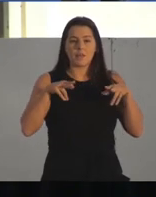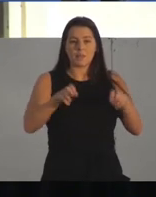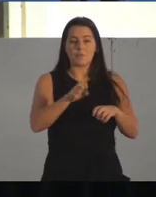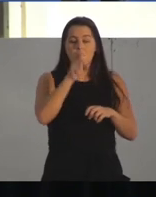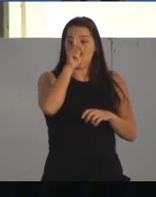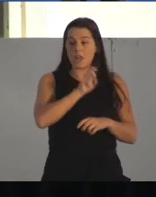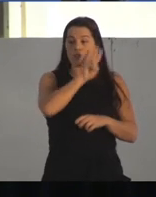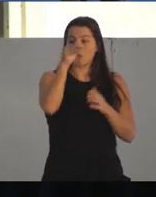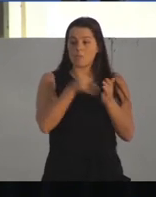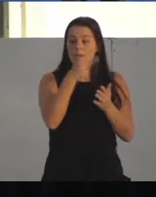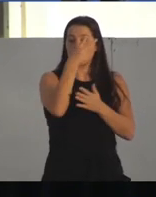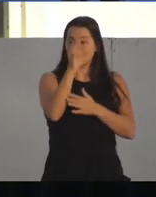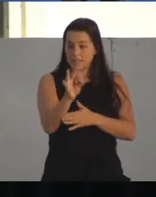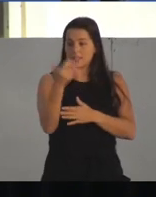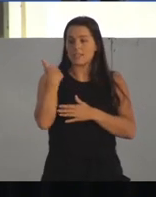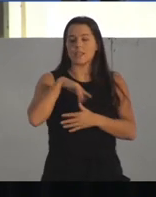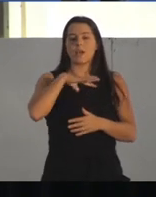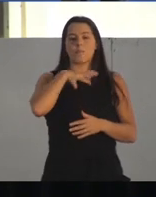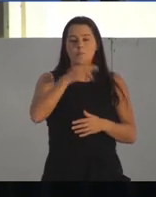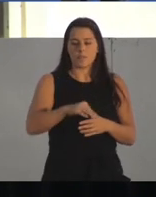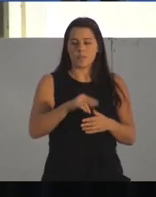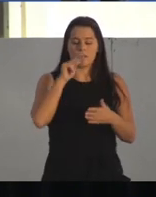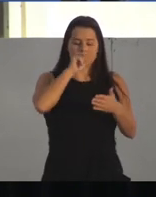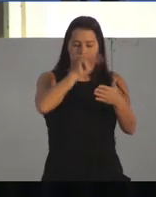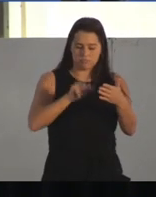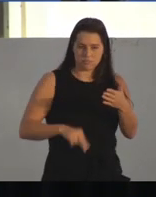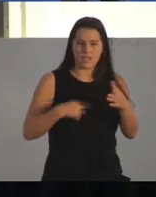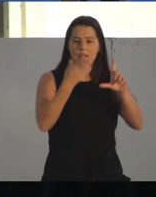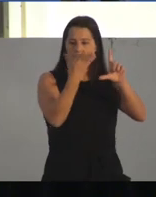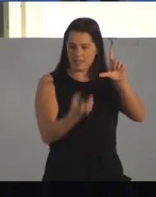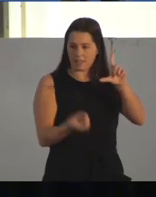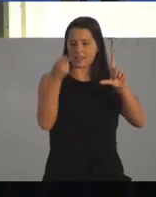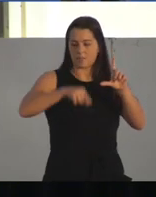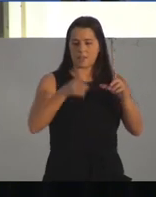ya la tengamos editada y para poder descargarse también en la web.